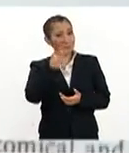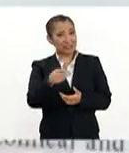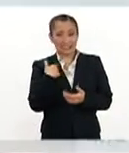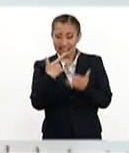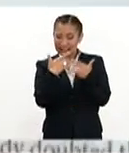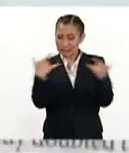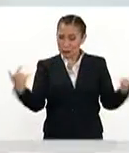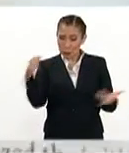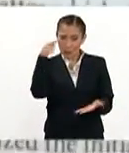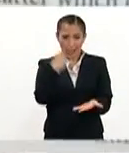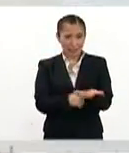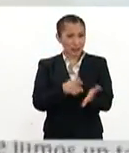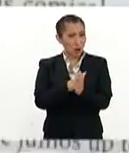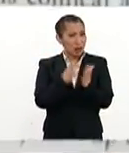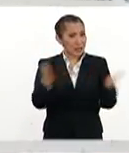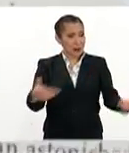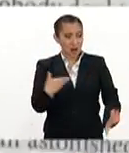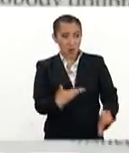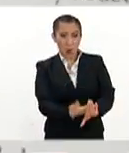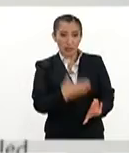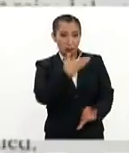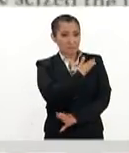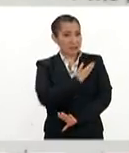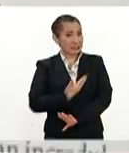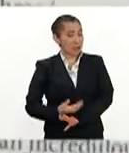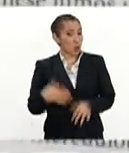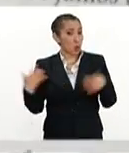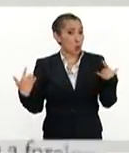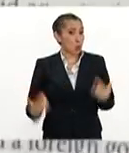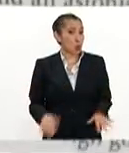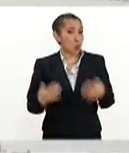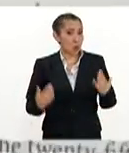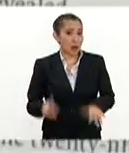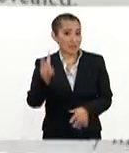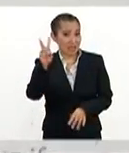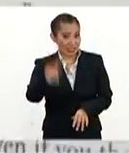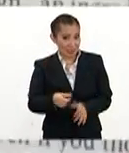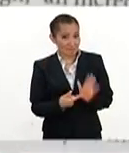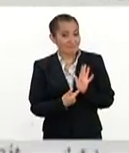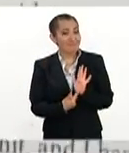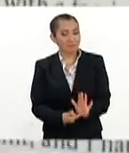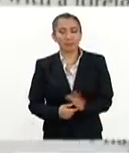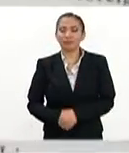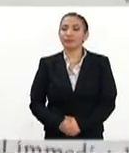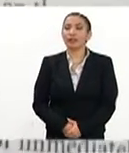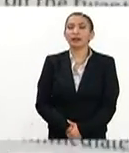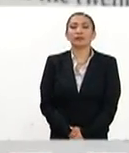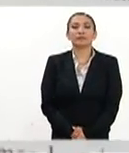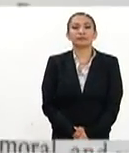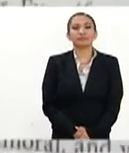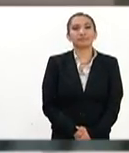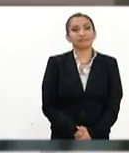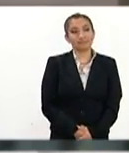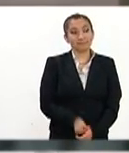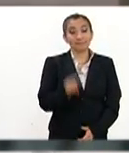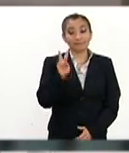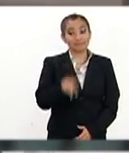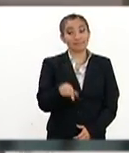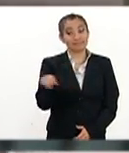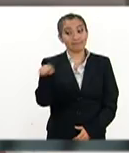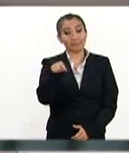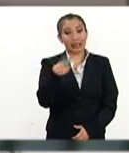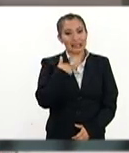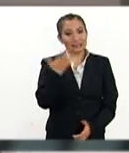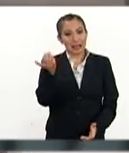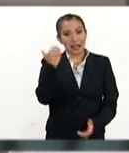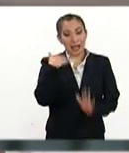trama política muy dura para el presidente, pero que también nos arroja una verdad? Bueno, pues sin duda, lo primero,